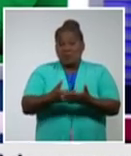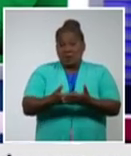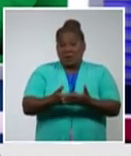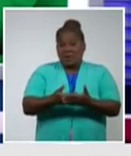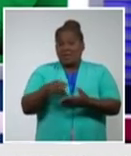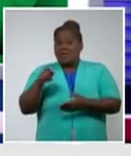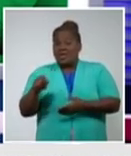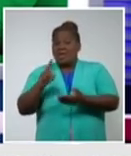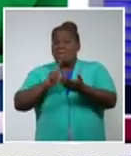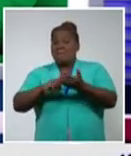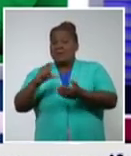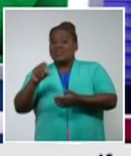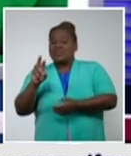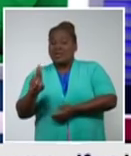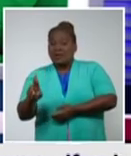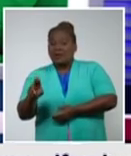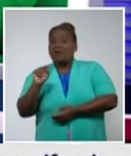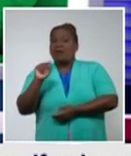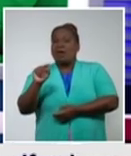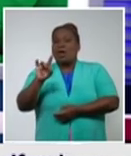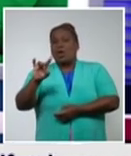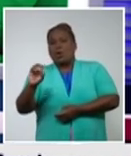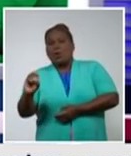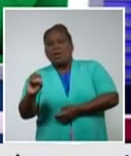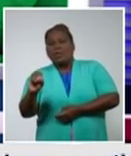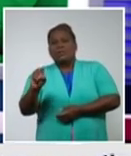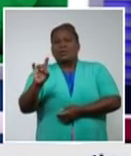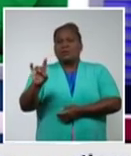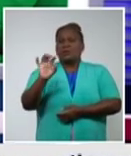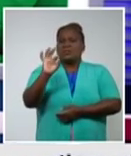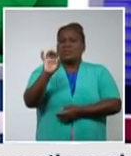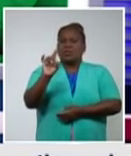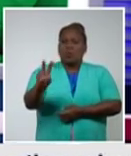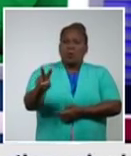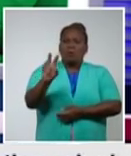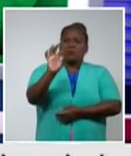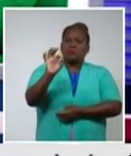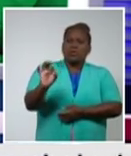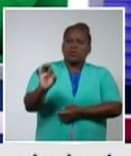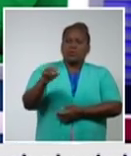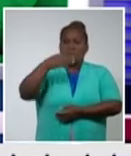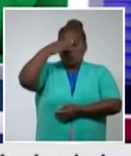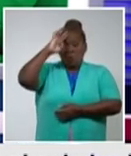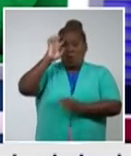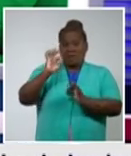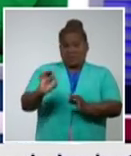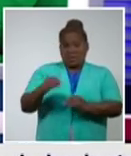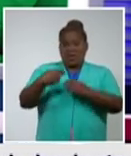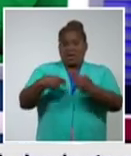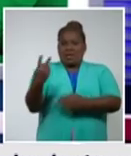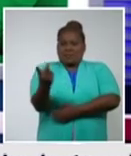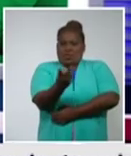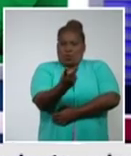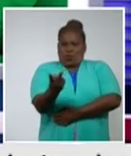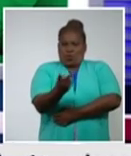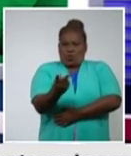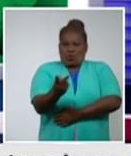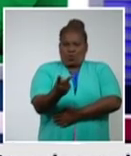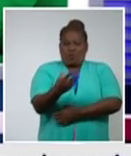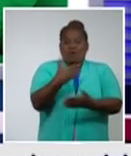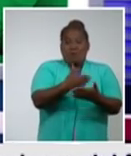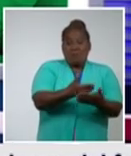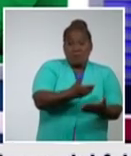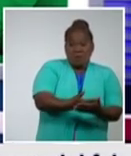92, 93%. Incluso en nuestro país así se ha comportado. De todas formas, las personas que generalmente tienen